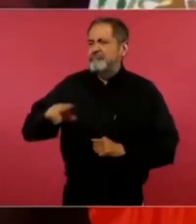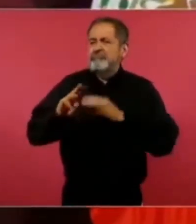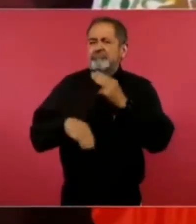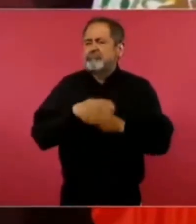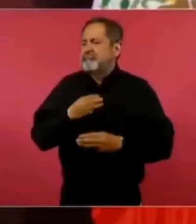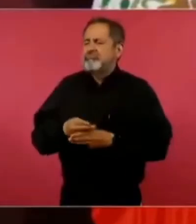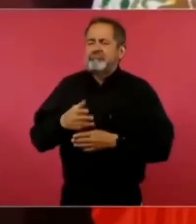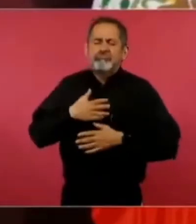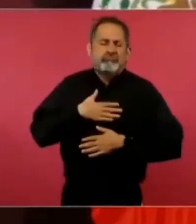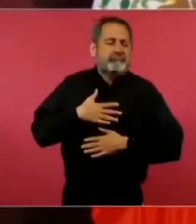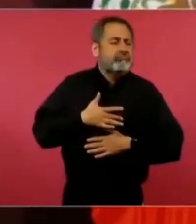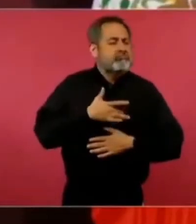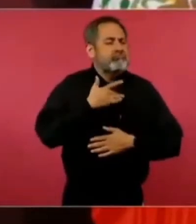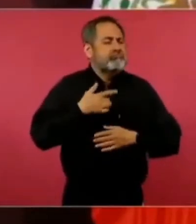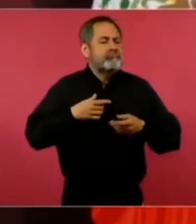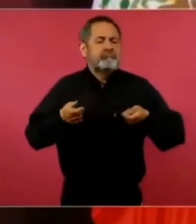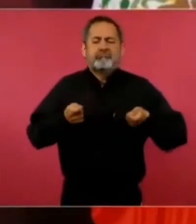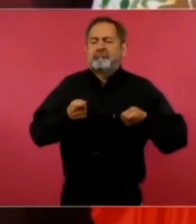de